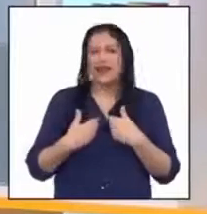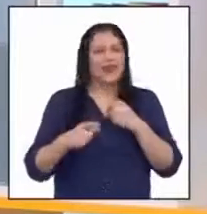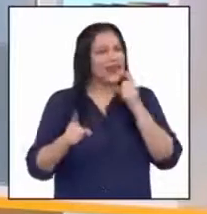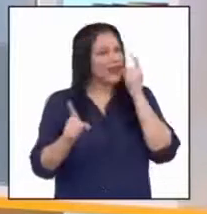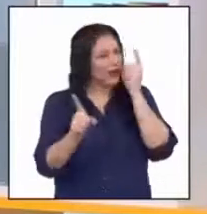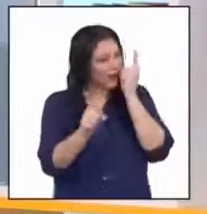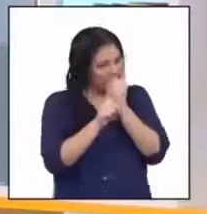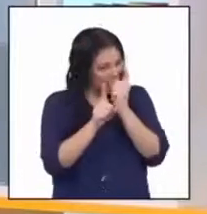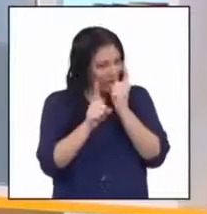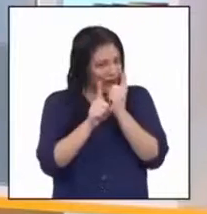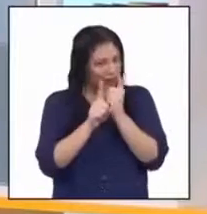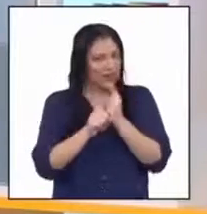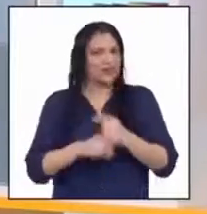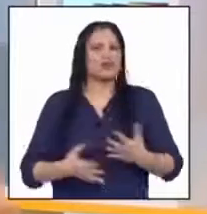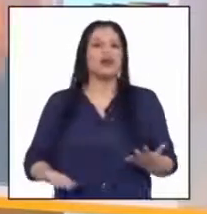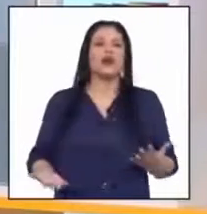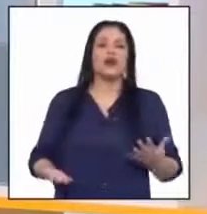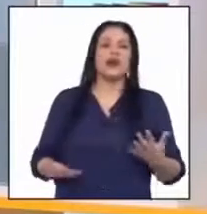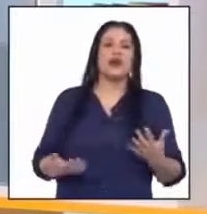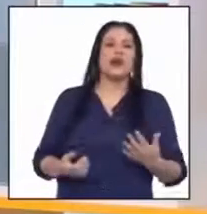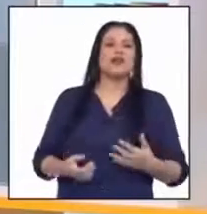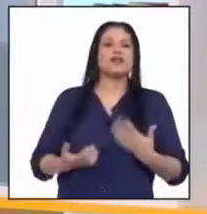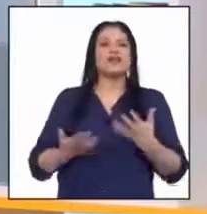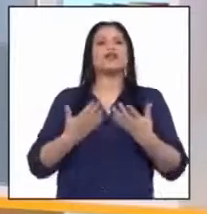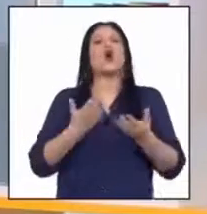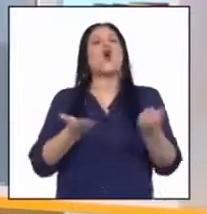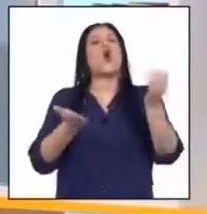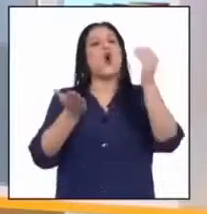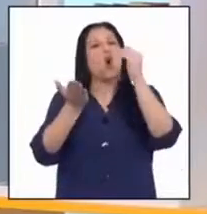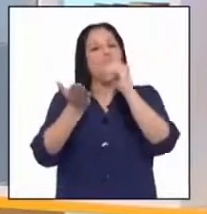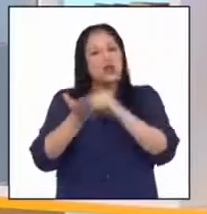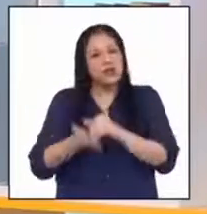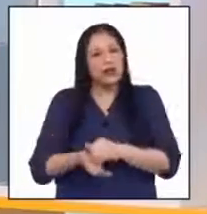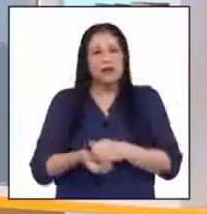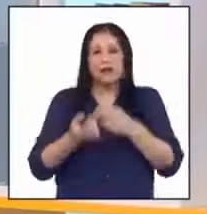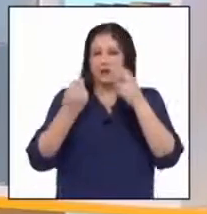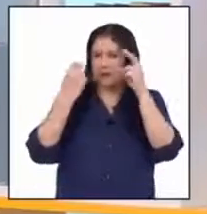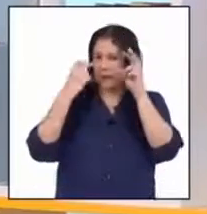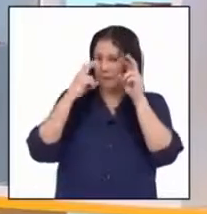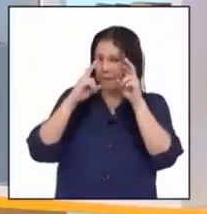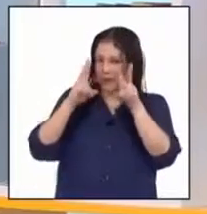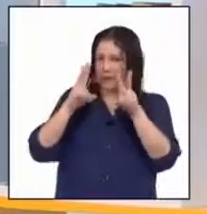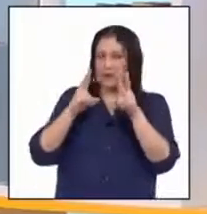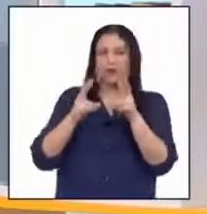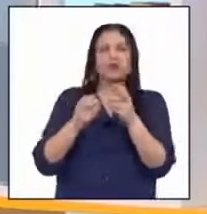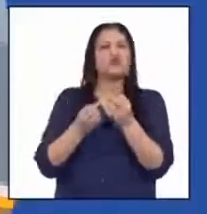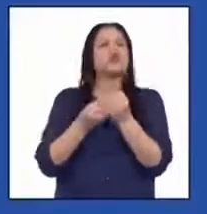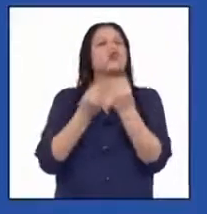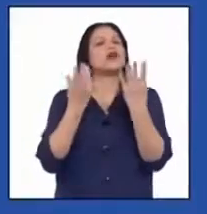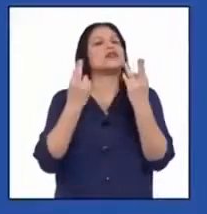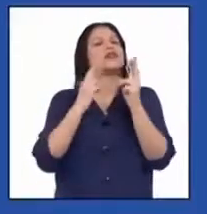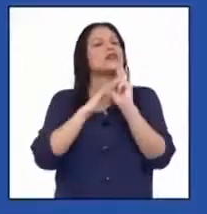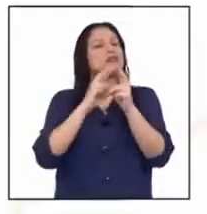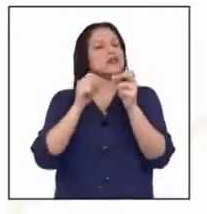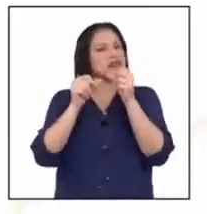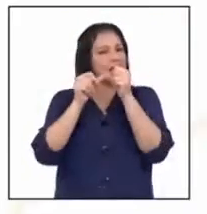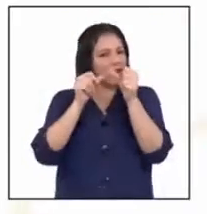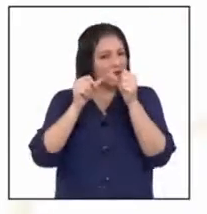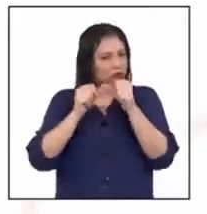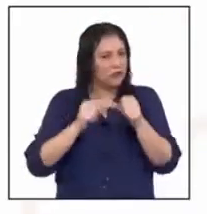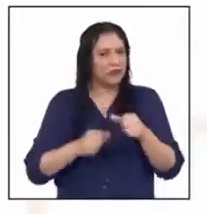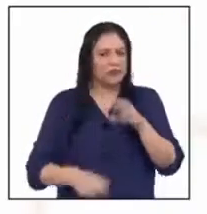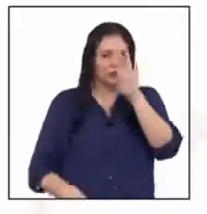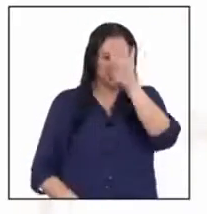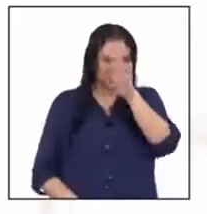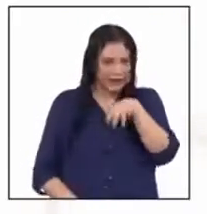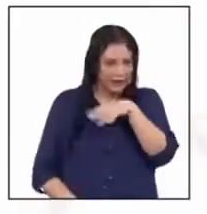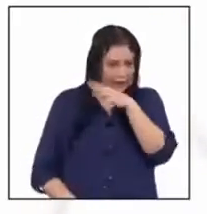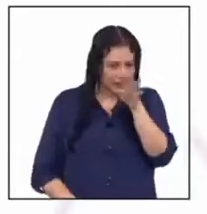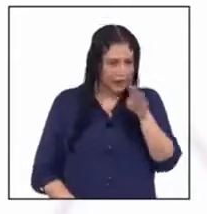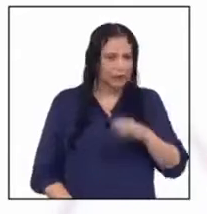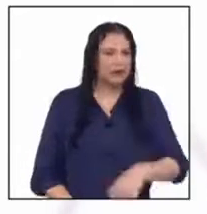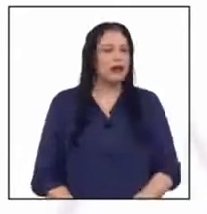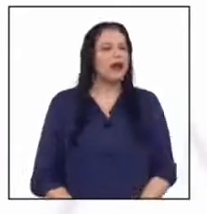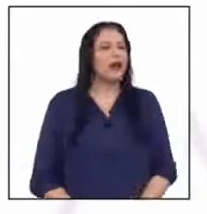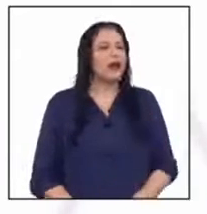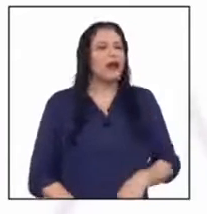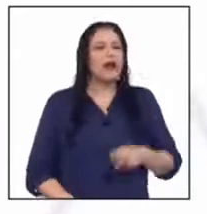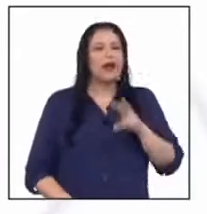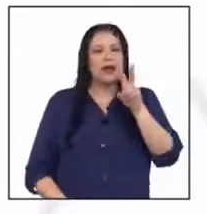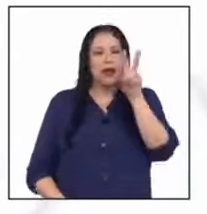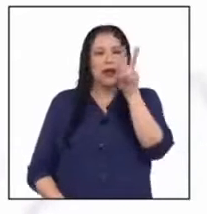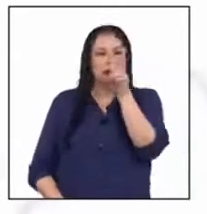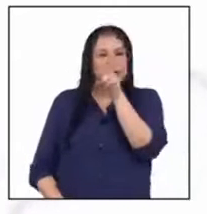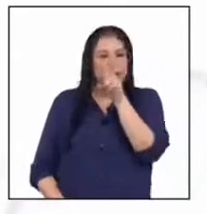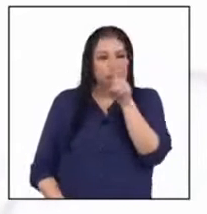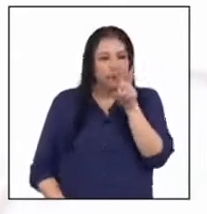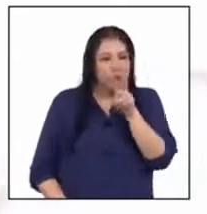Junior. Entonces, para eso, volvamos mejor a los valores obtenidos en la tabla. Y vamos a identificar